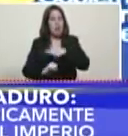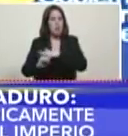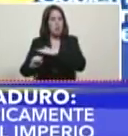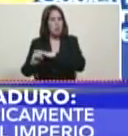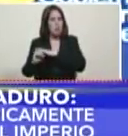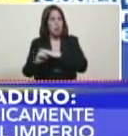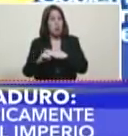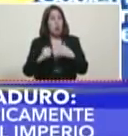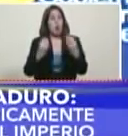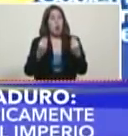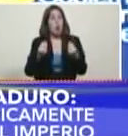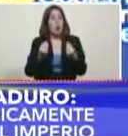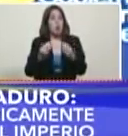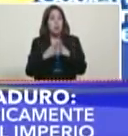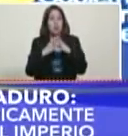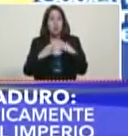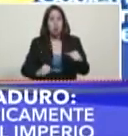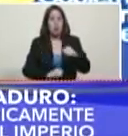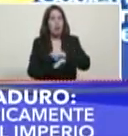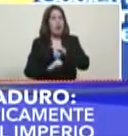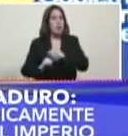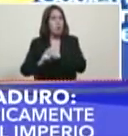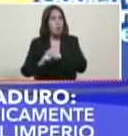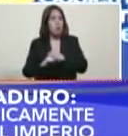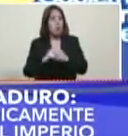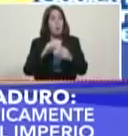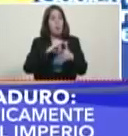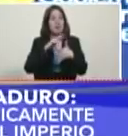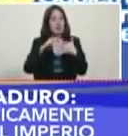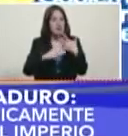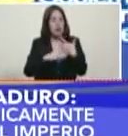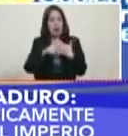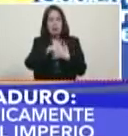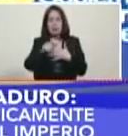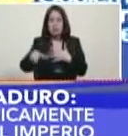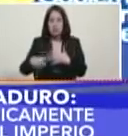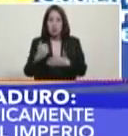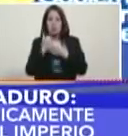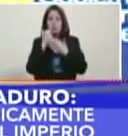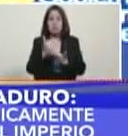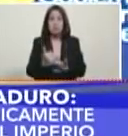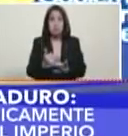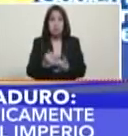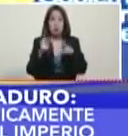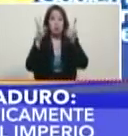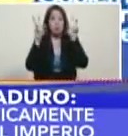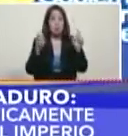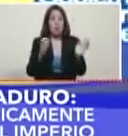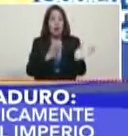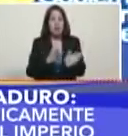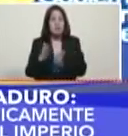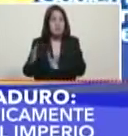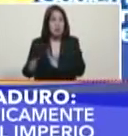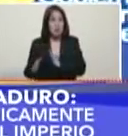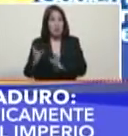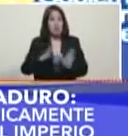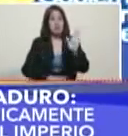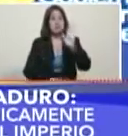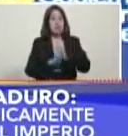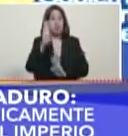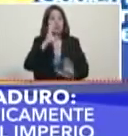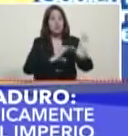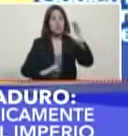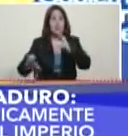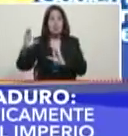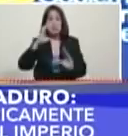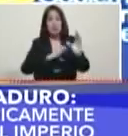institucional, todo el apoyo material y financiero para una nueva etapa del desarrollo científico,